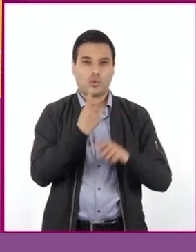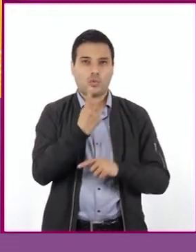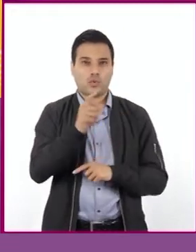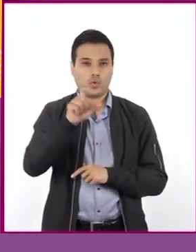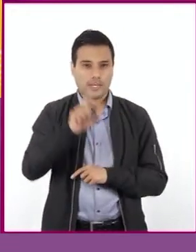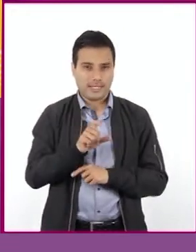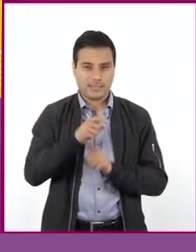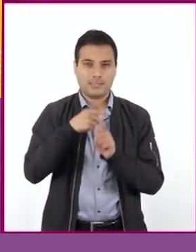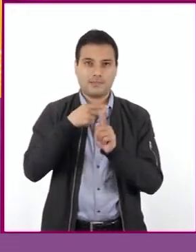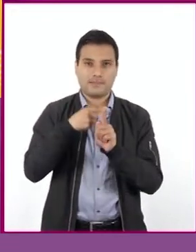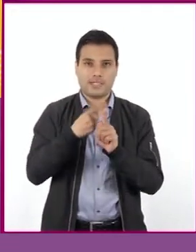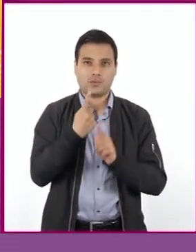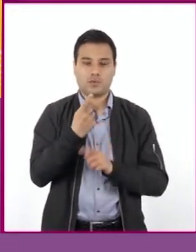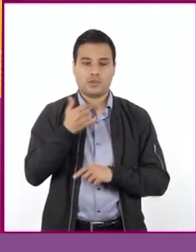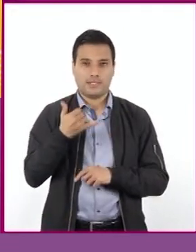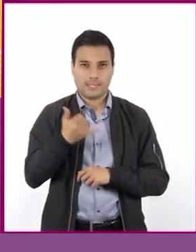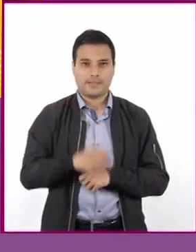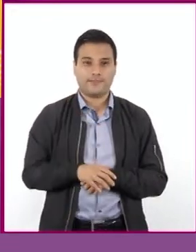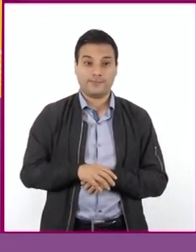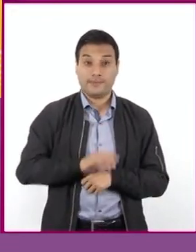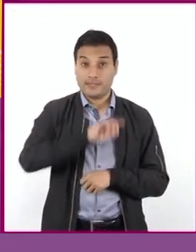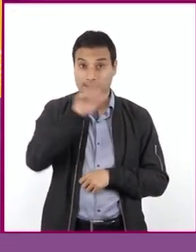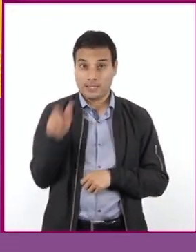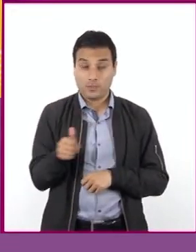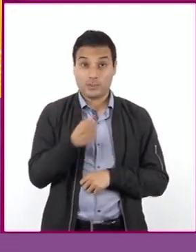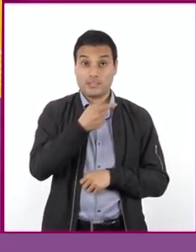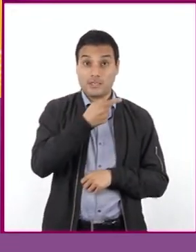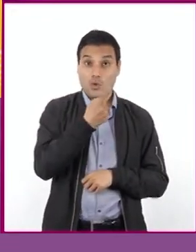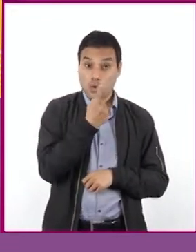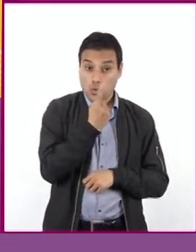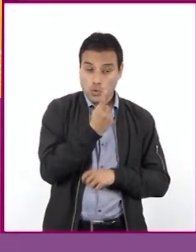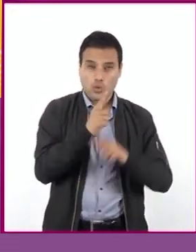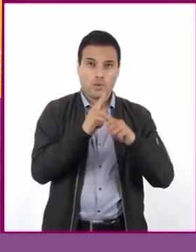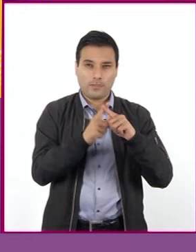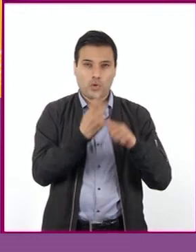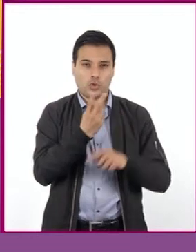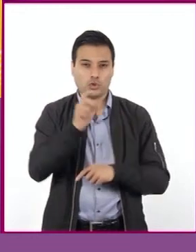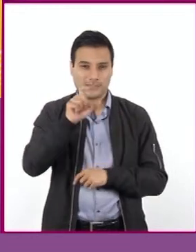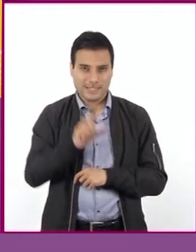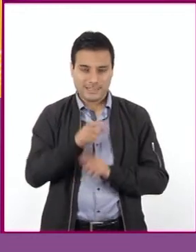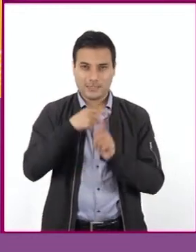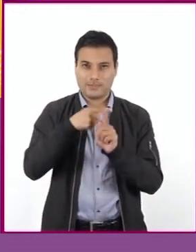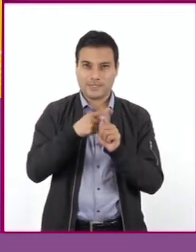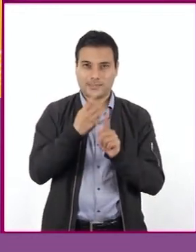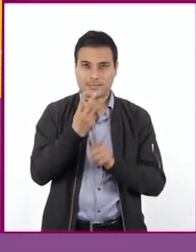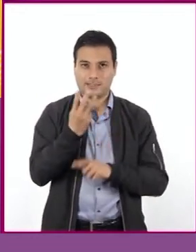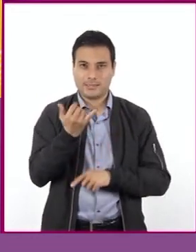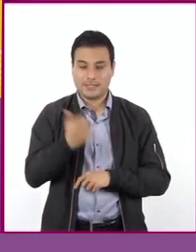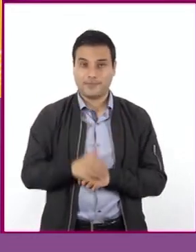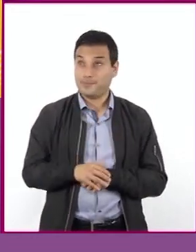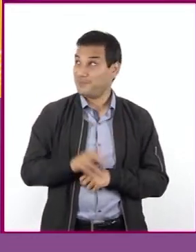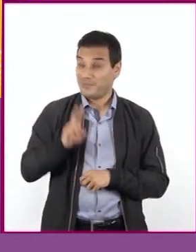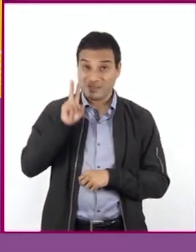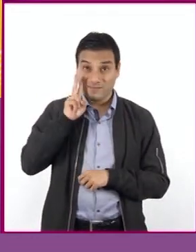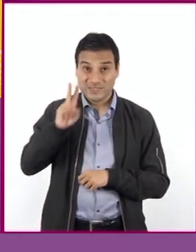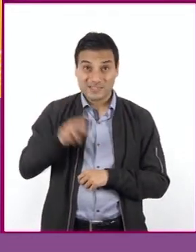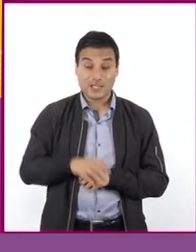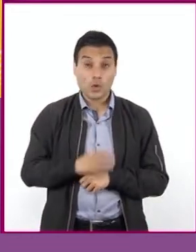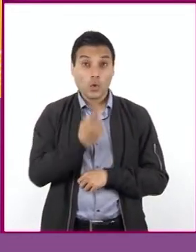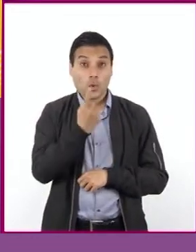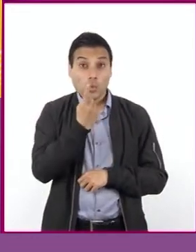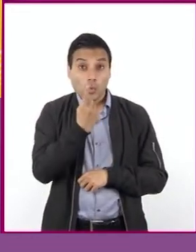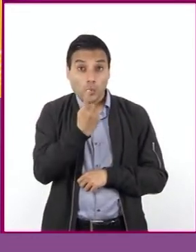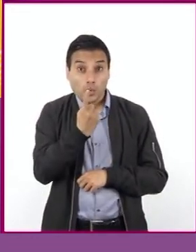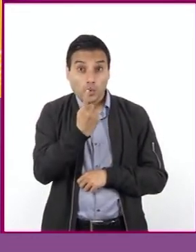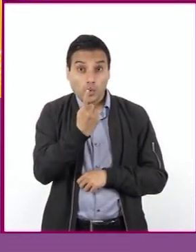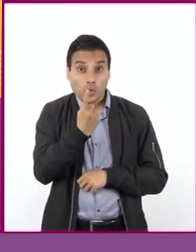ecuación y el coeficiente 1 a toda la segunda ecuación. Si se percataron, el 1 multiplicará